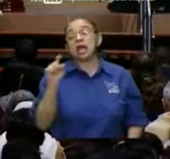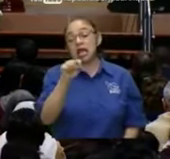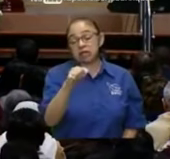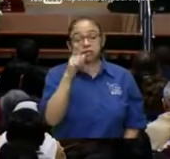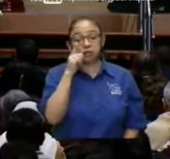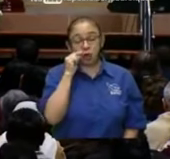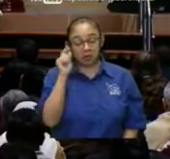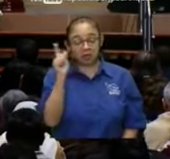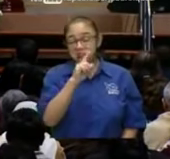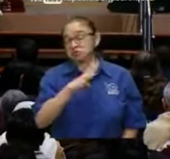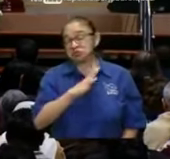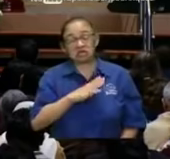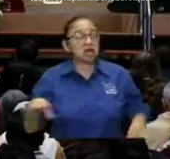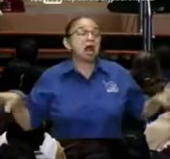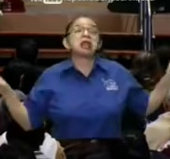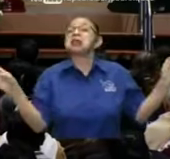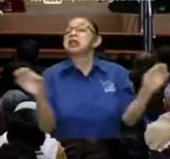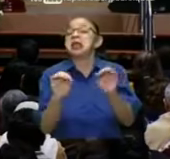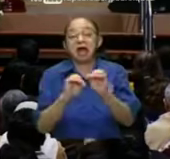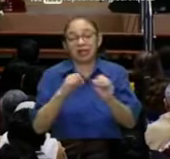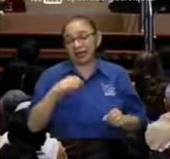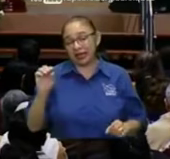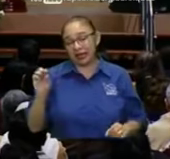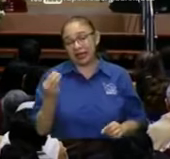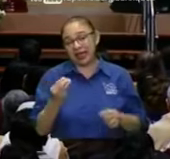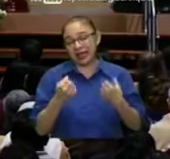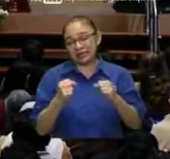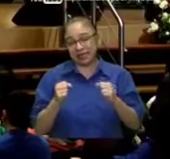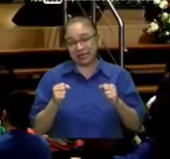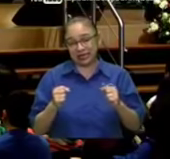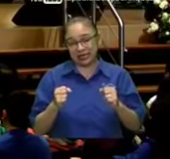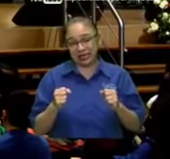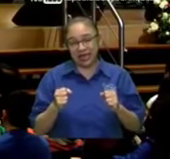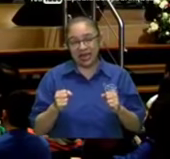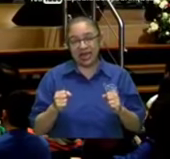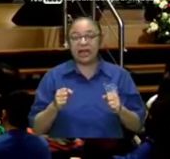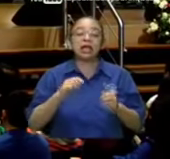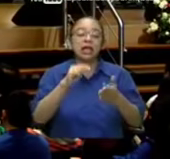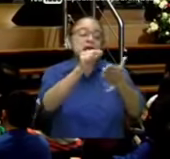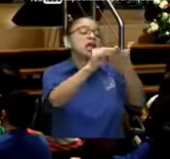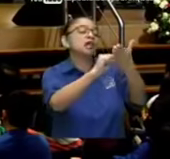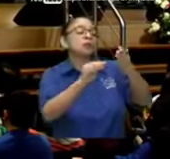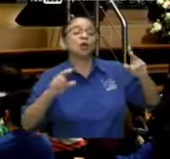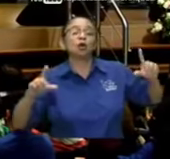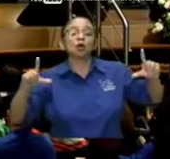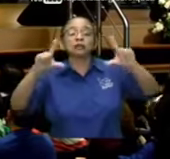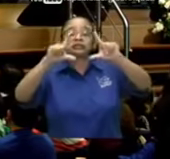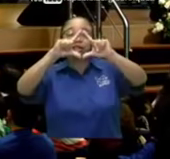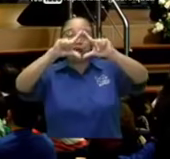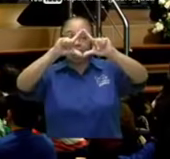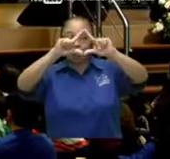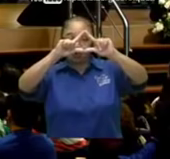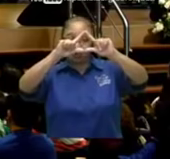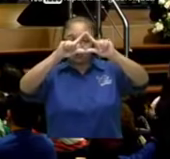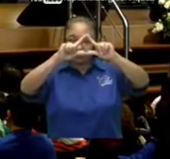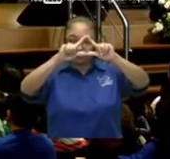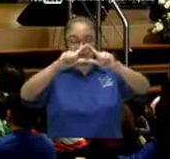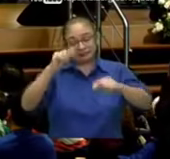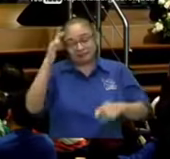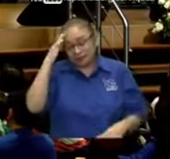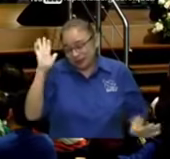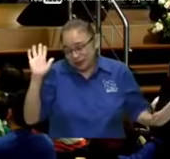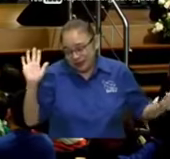hacer. Se empezó a dibujar triángulos y nos hizo la vida cuadritos a todos a partir de ahí. Pero entre